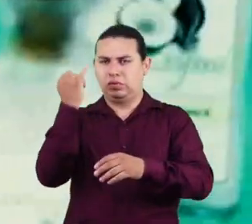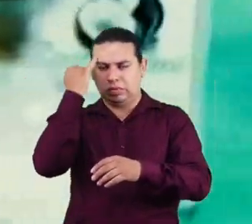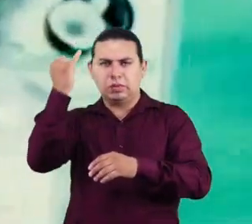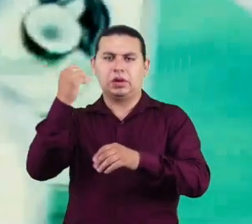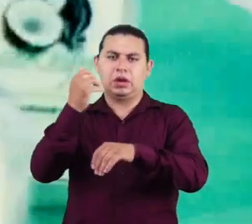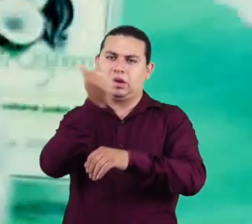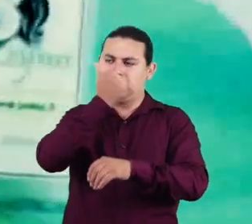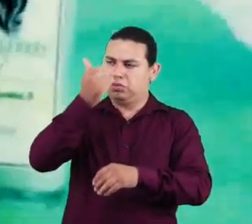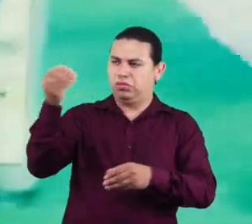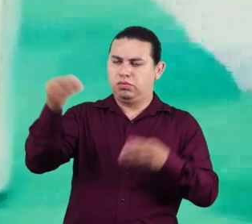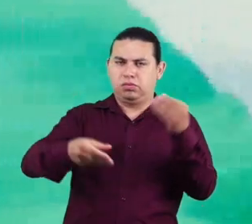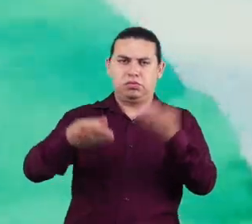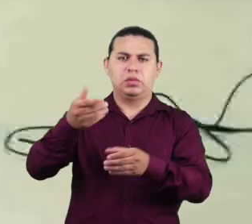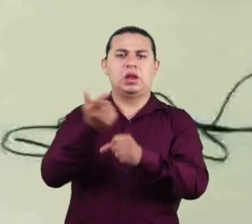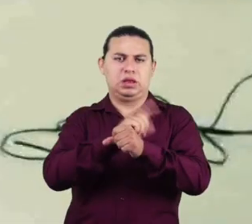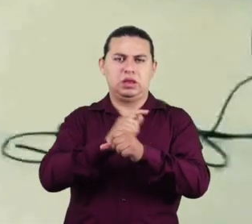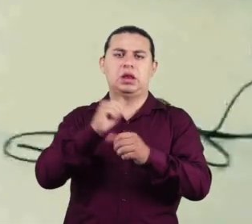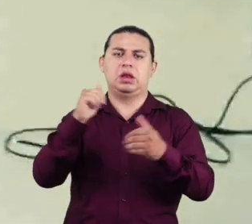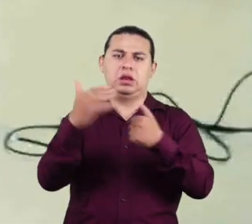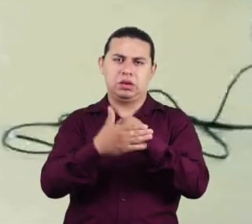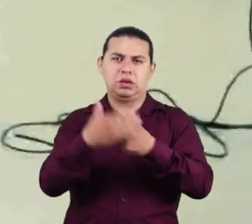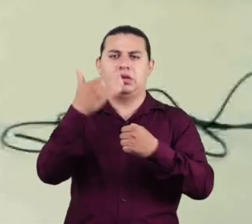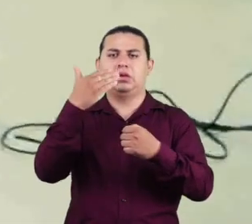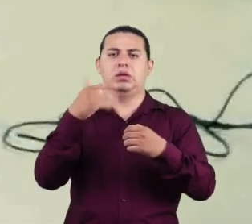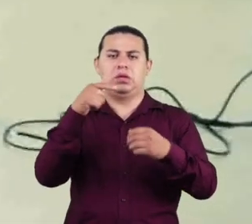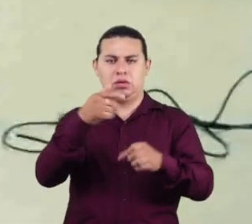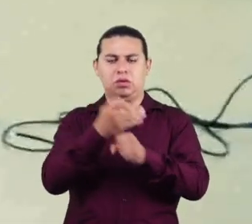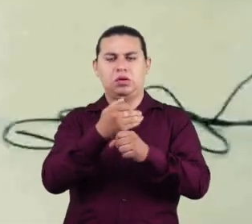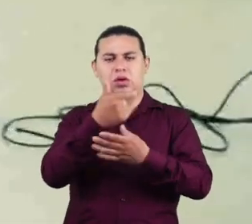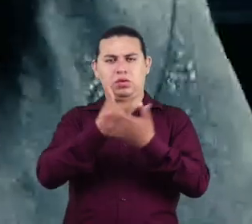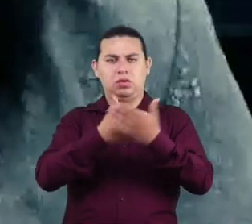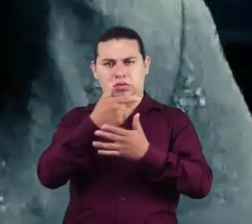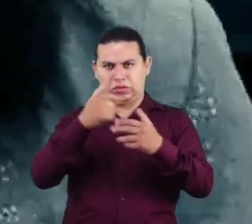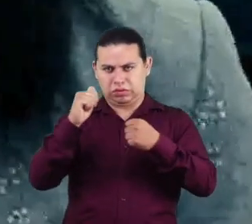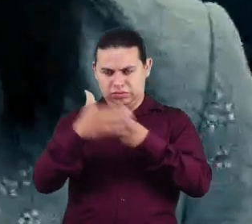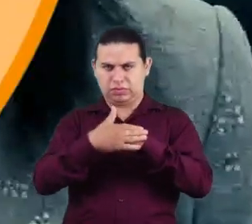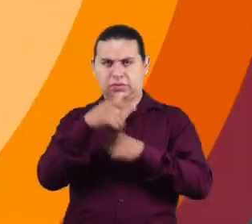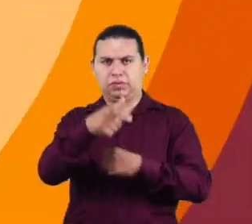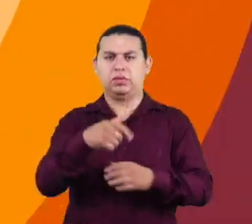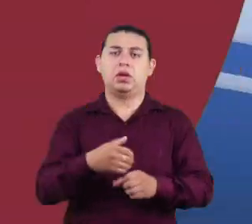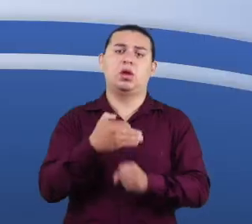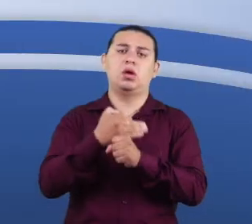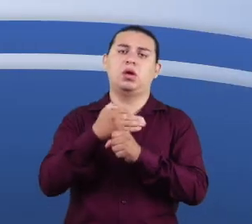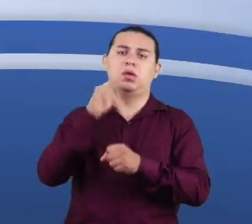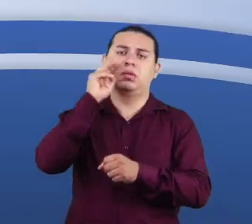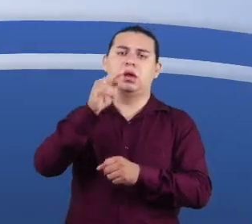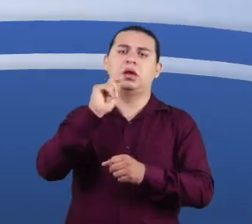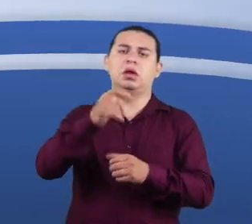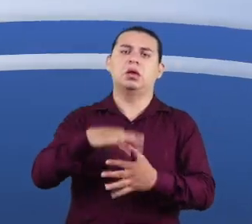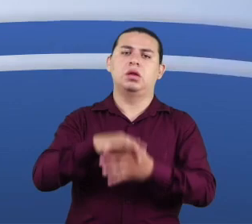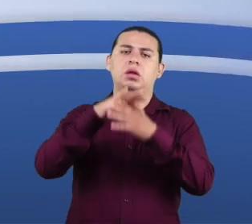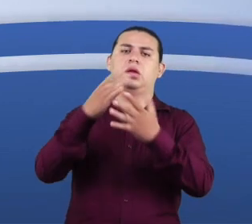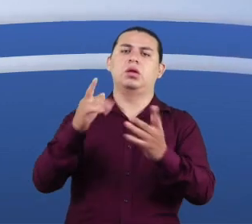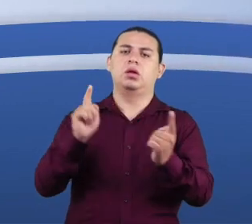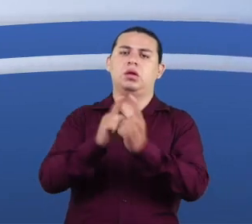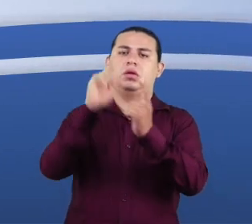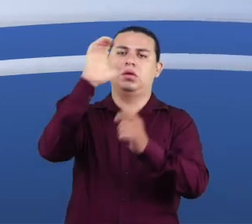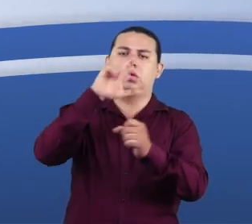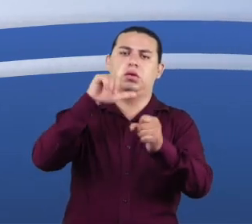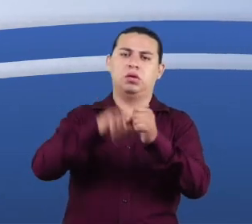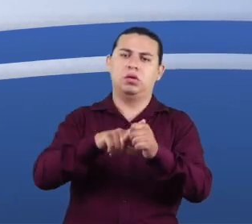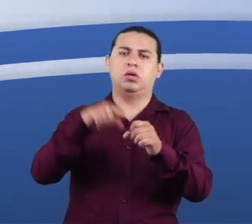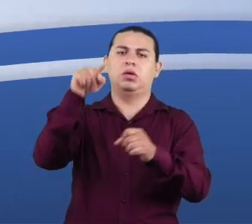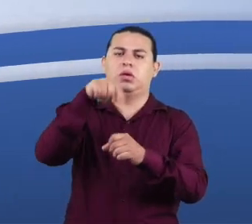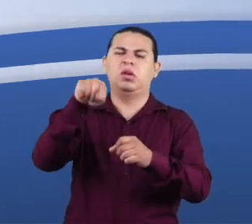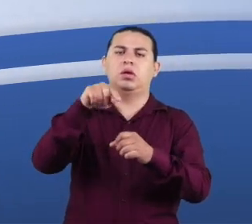cognición de nuestros alumnos de la licenciatura en Administración de la Facultad de Contaduría y Administración. Veamos qué sucedió en el primer